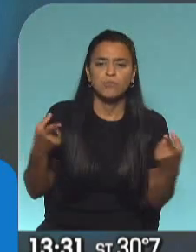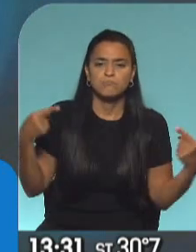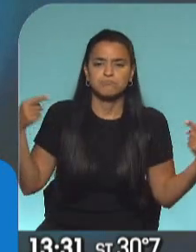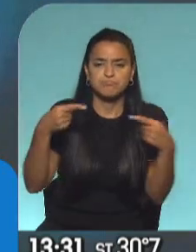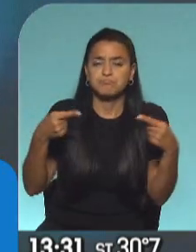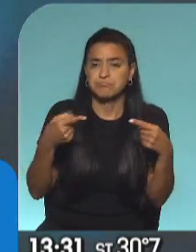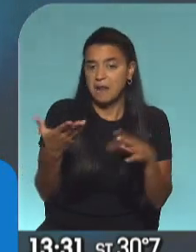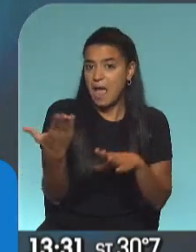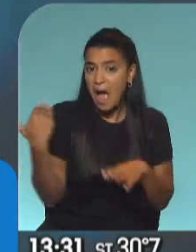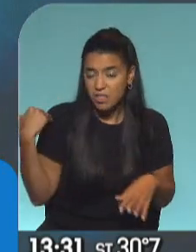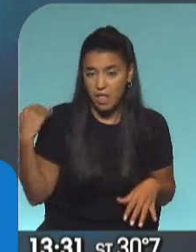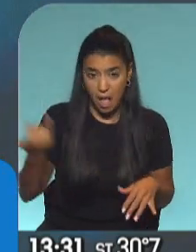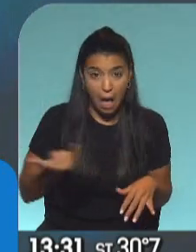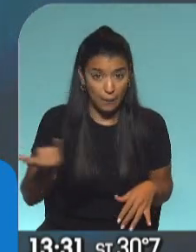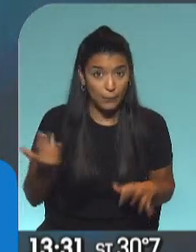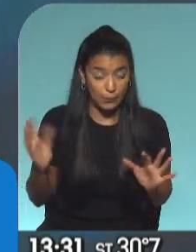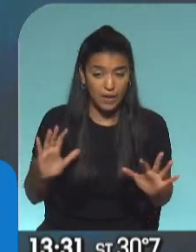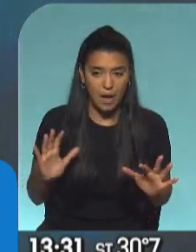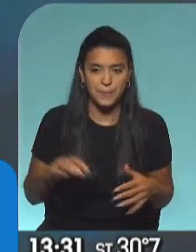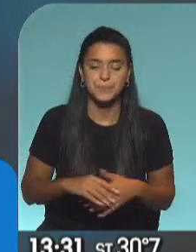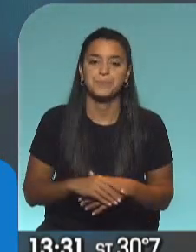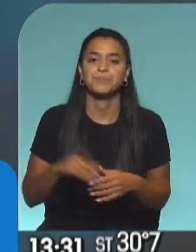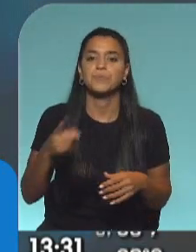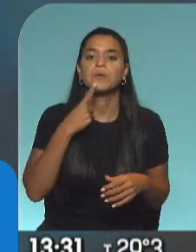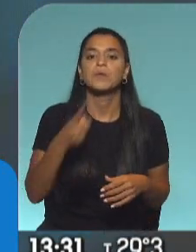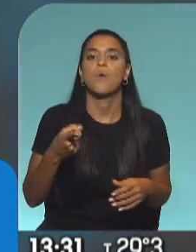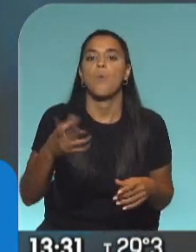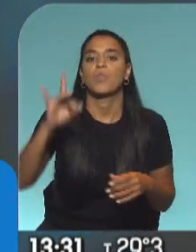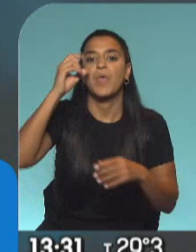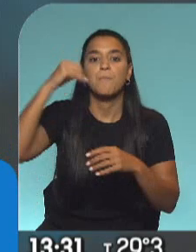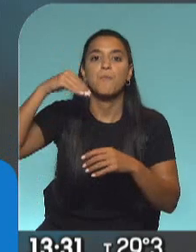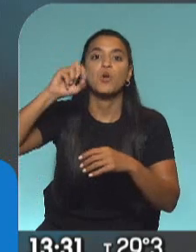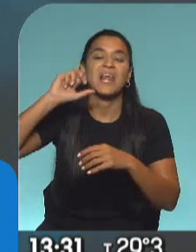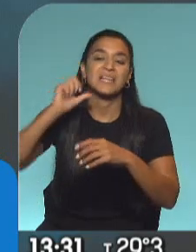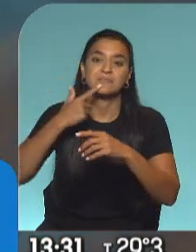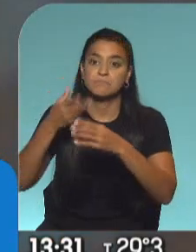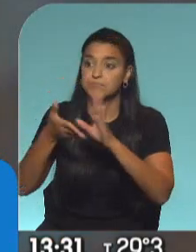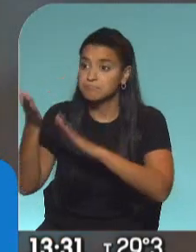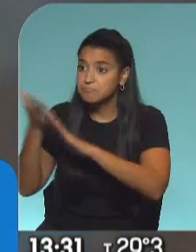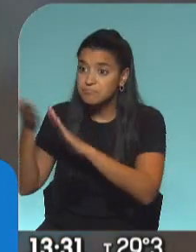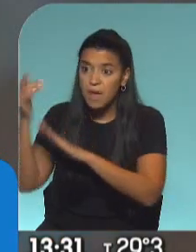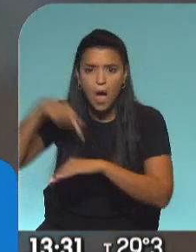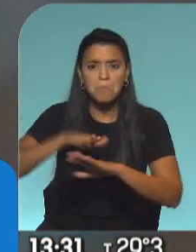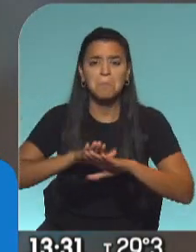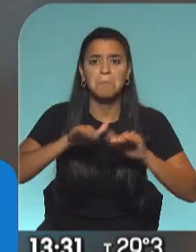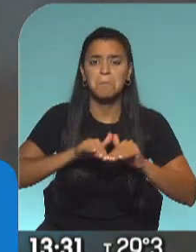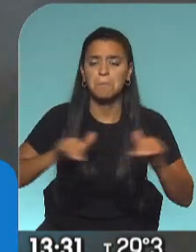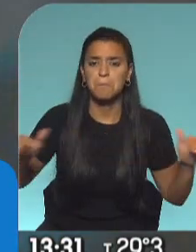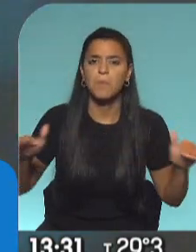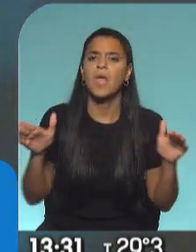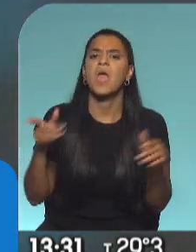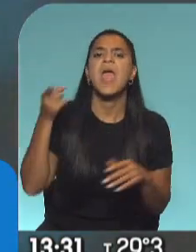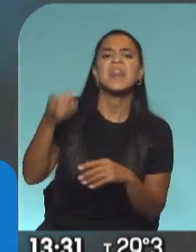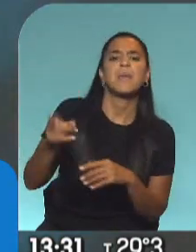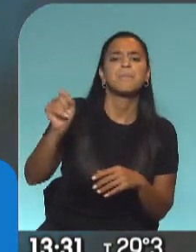agresividad que se había alcanzado cuando se retiran los demócratas, esto se paralizó. O sea, era mucho más enemigo